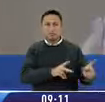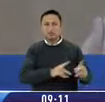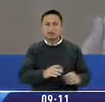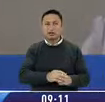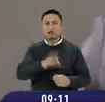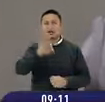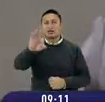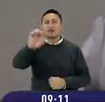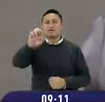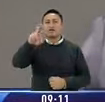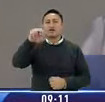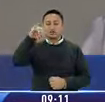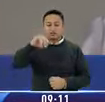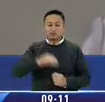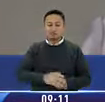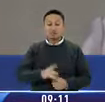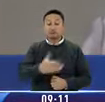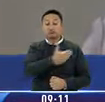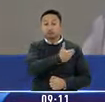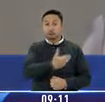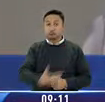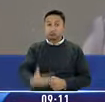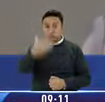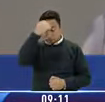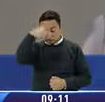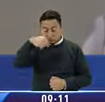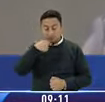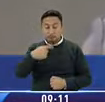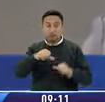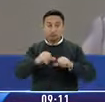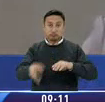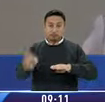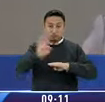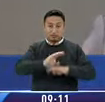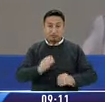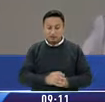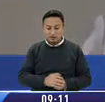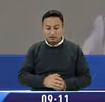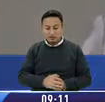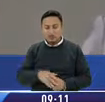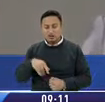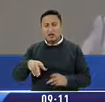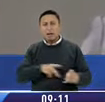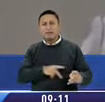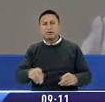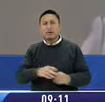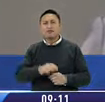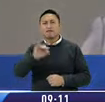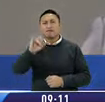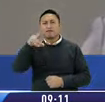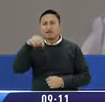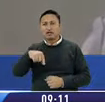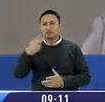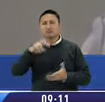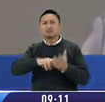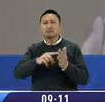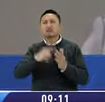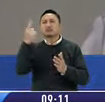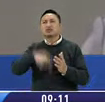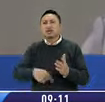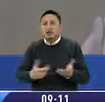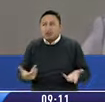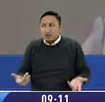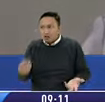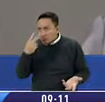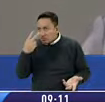el presidente de la República en un momento determinado le diga a la Asamblea Nacional en qué consiste este bendito Plan Fénix que todo el mundo habla y